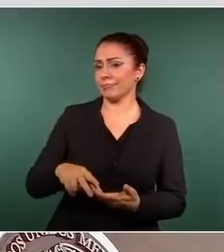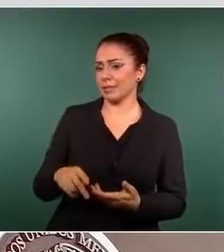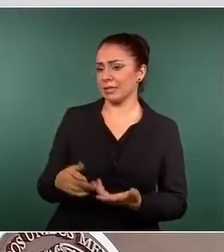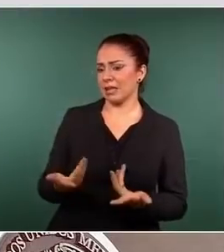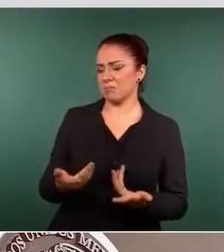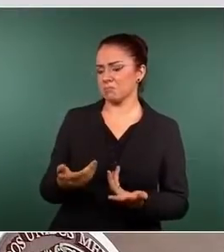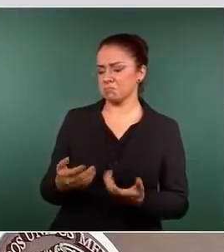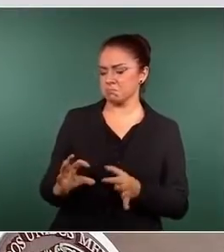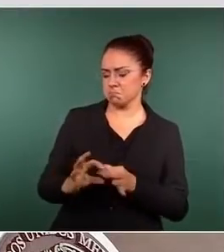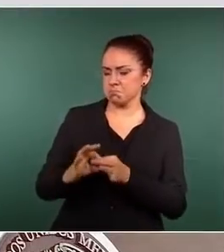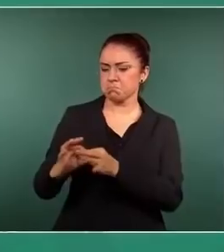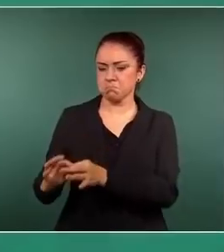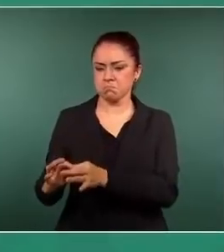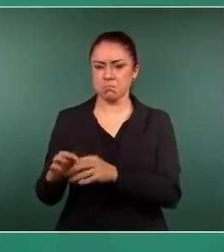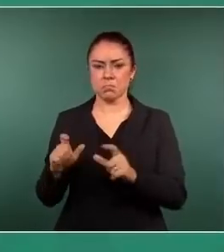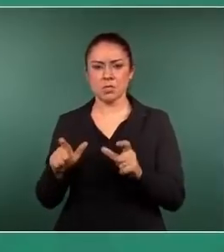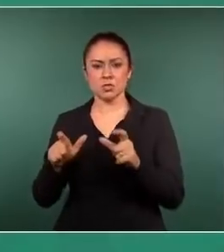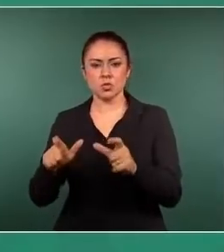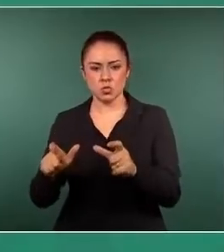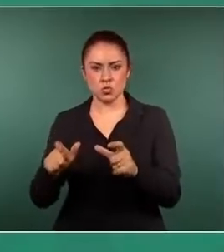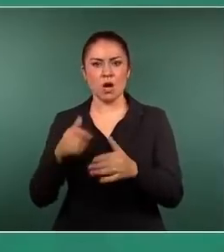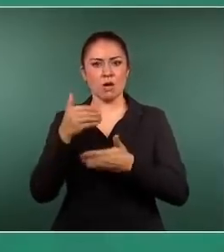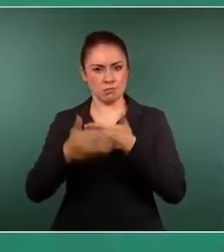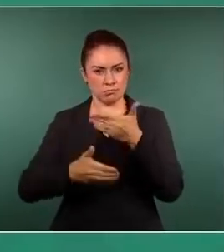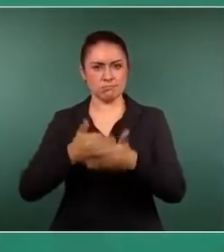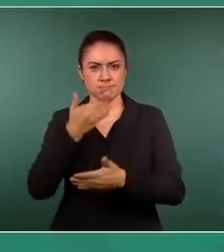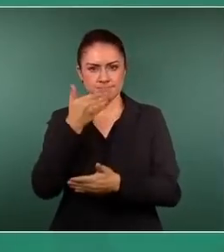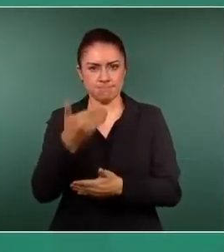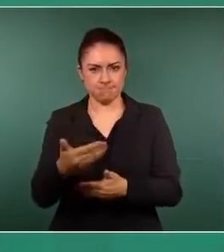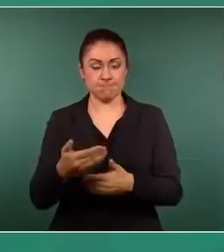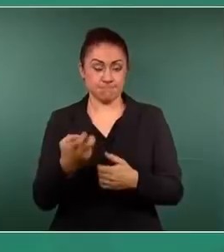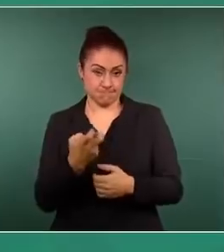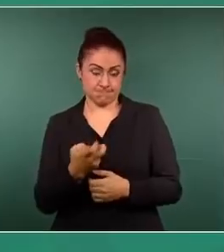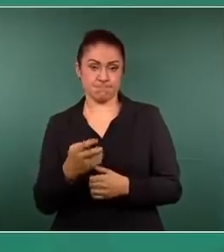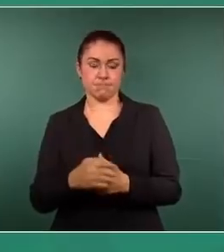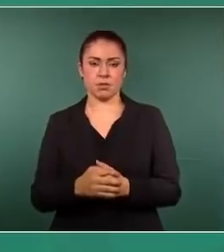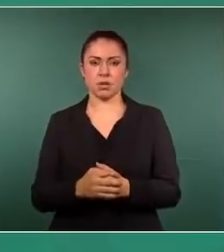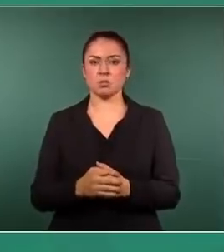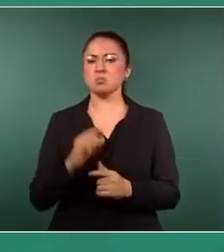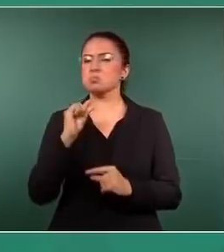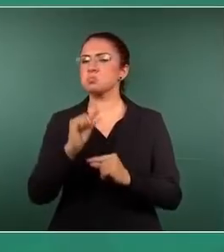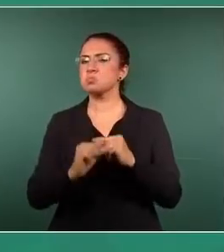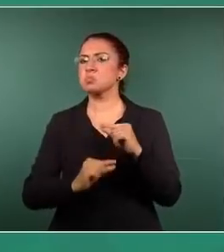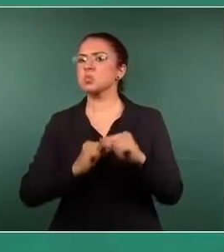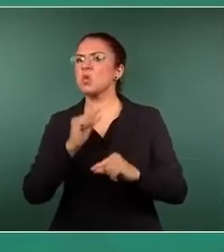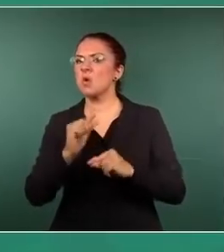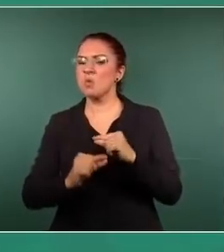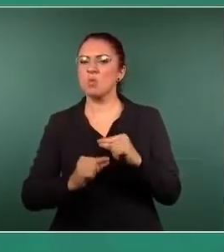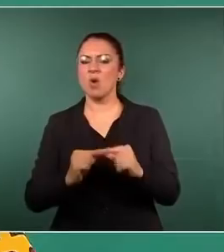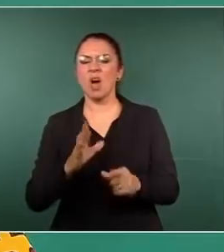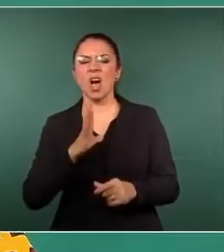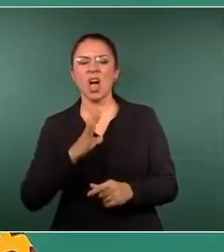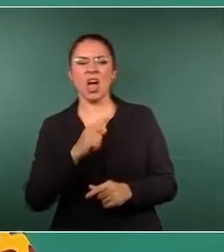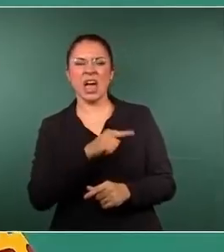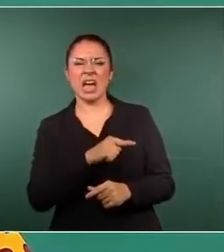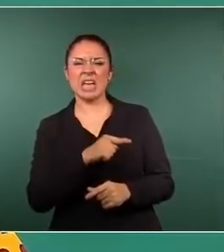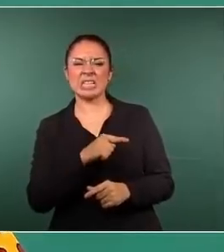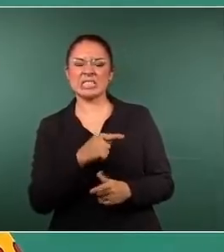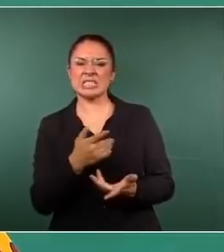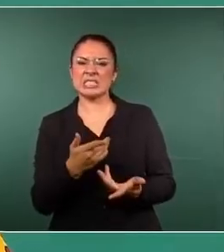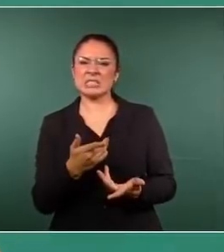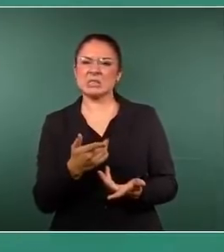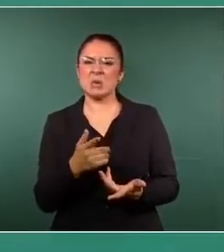seguridad también se busca que coadyuve en esta parte que retire a la la parte que